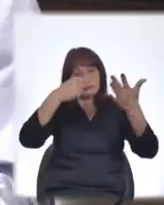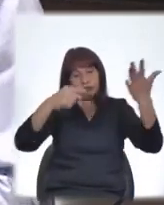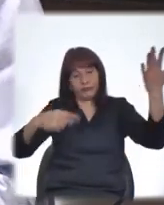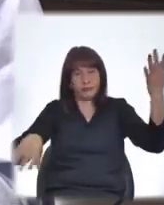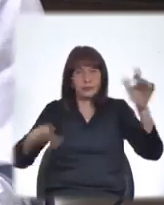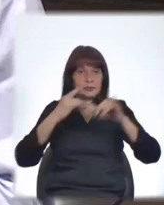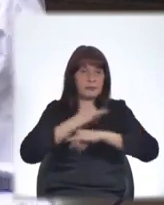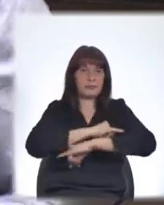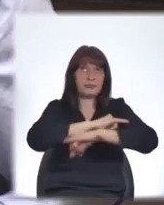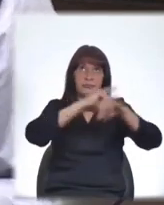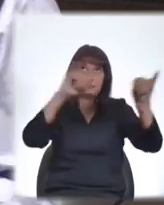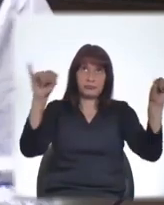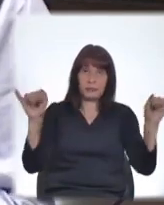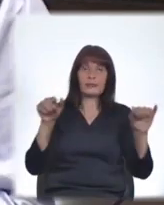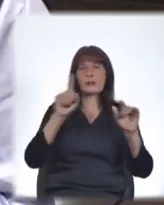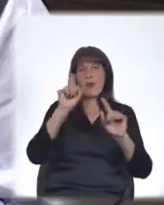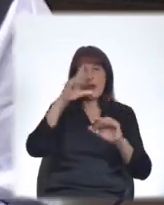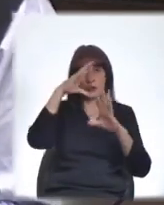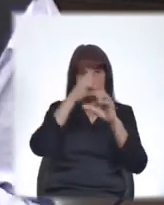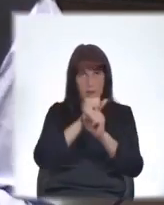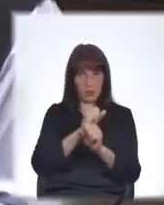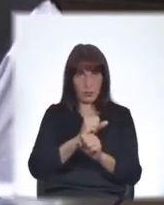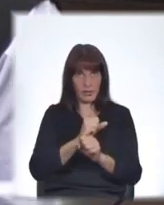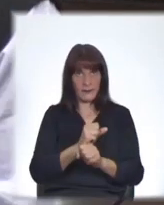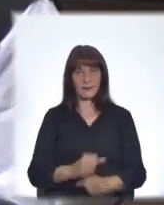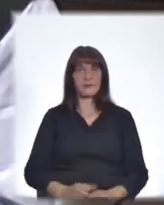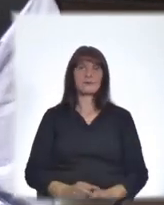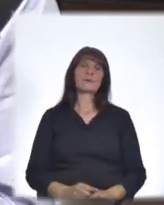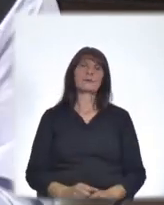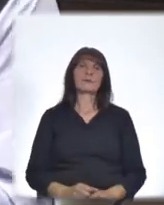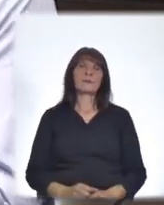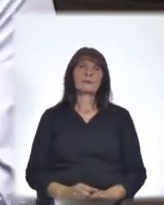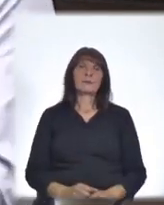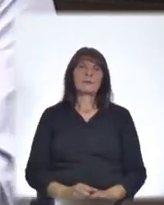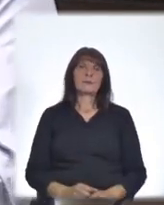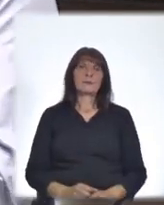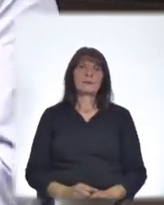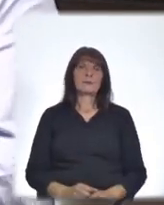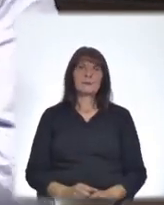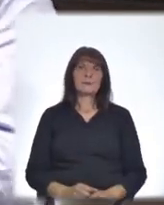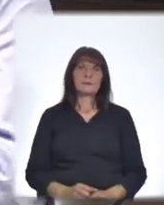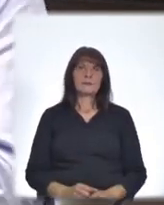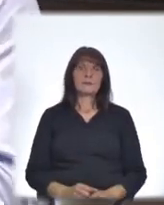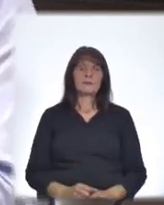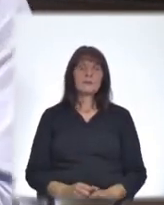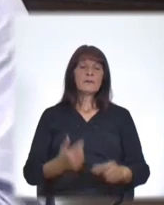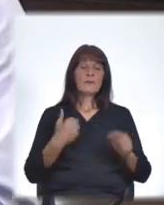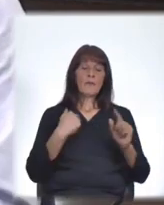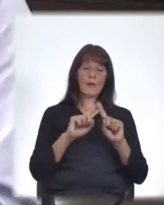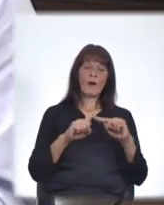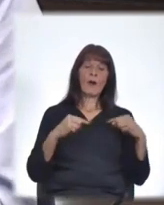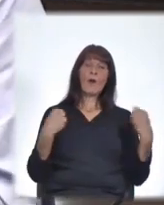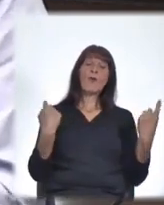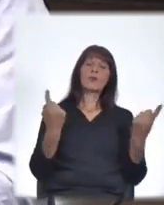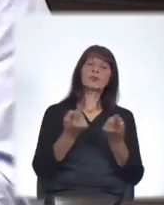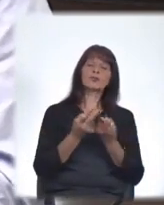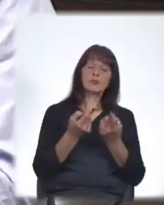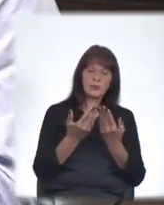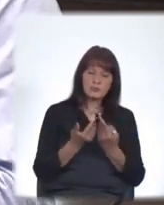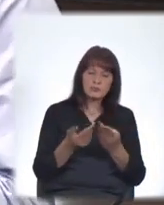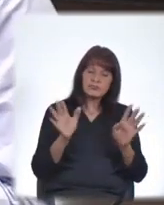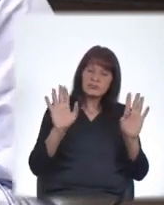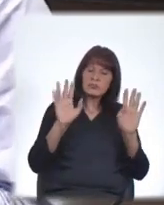esta transmisión que se está haciendo, o por las redes sociales. Nosotros partimos de una base clara, señor